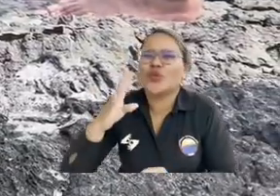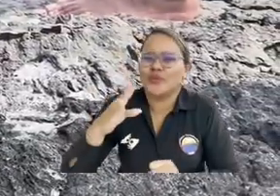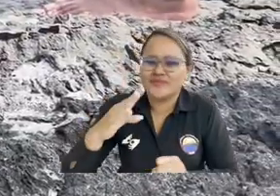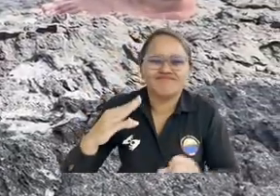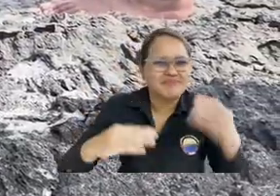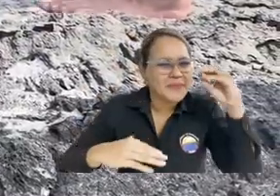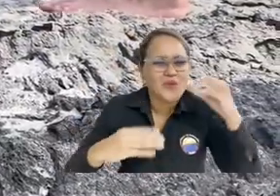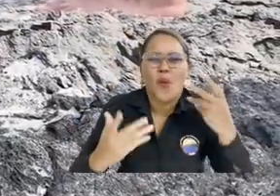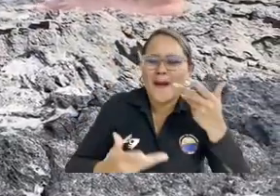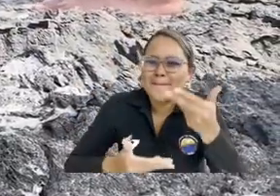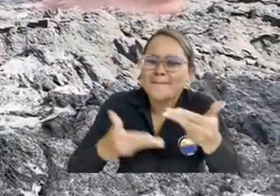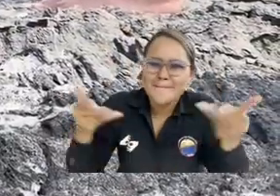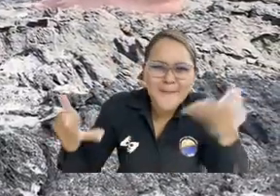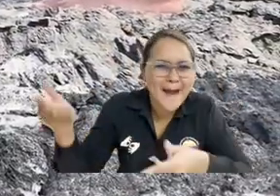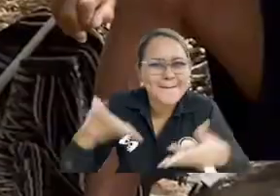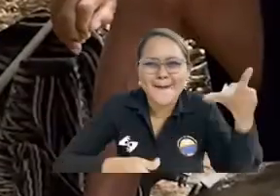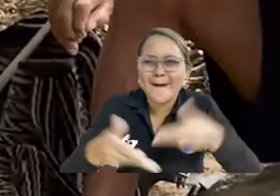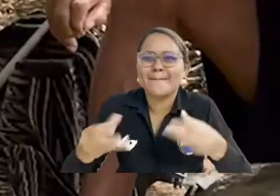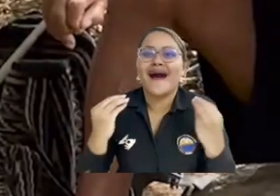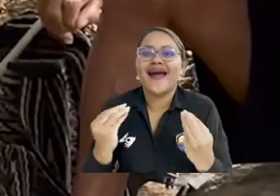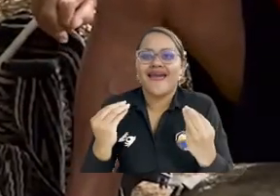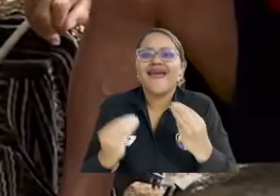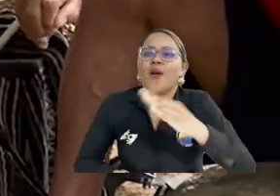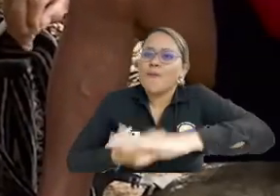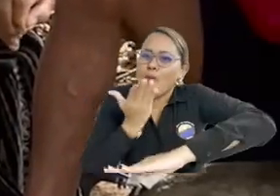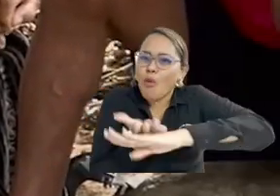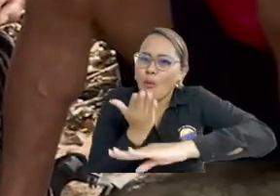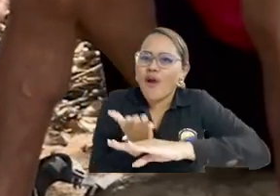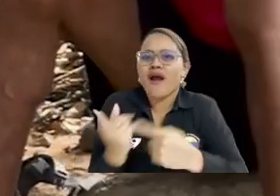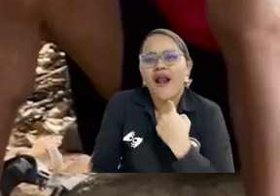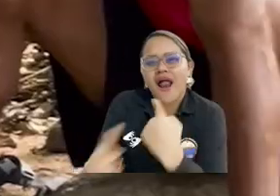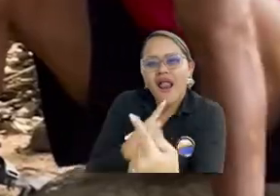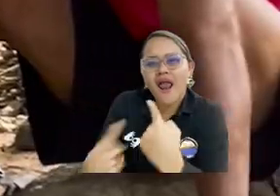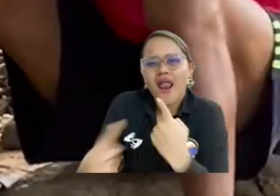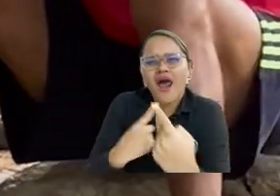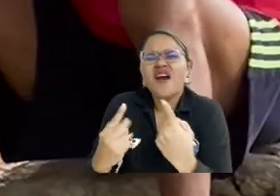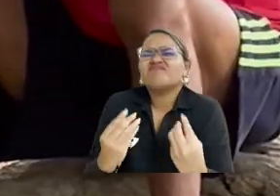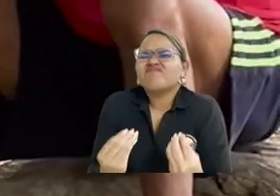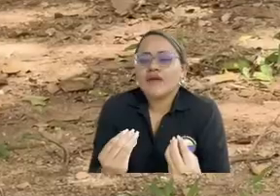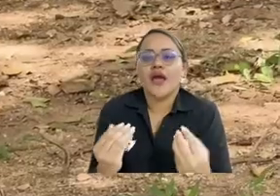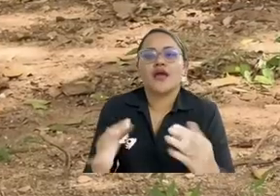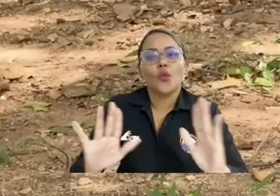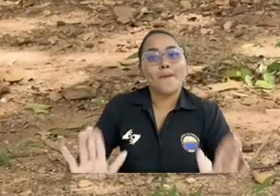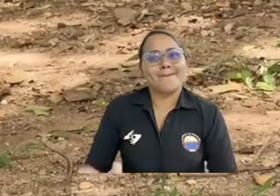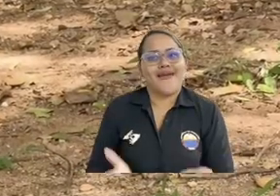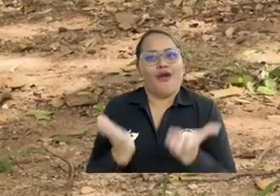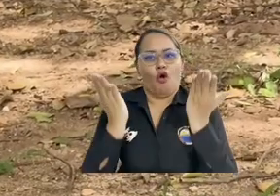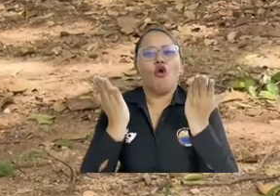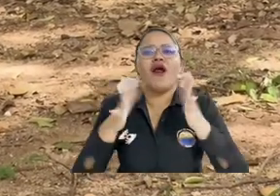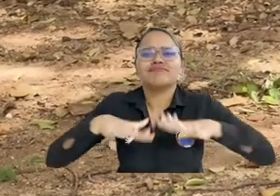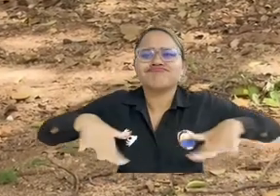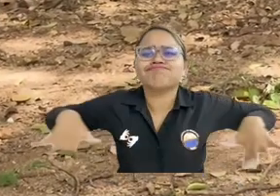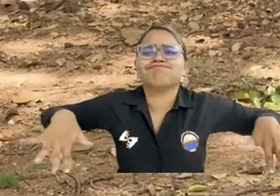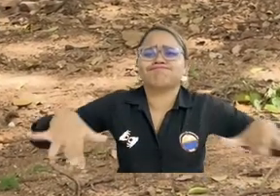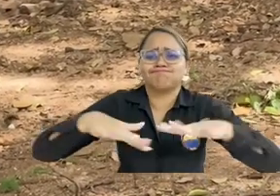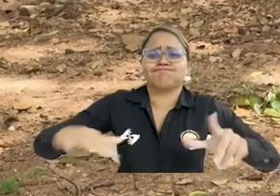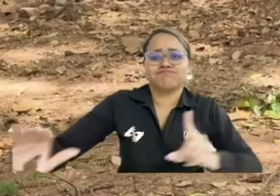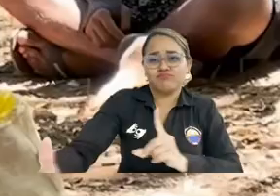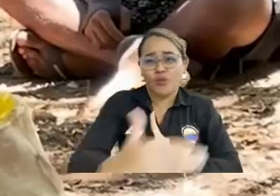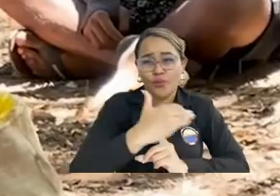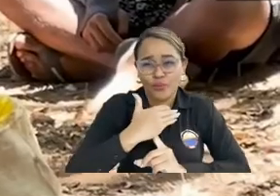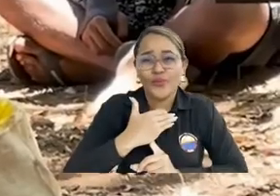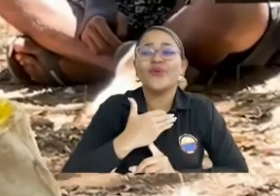pagamentos, para construir propuestas de diálogo que nos ayuden a mejorar el estado